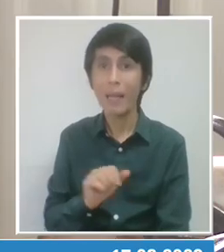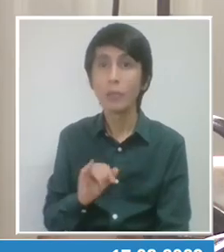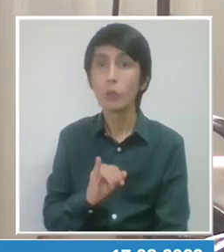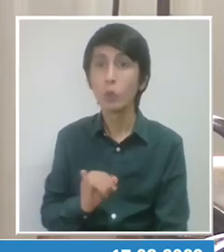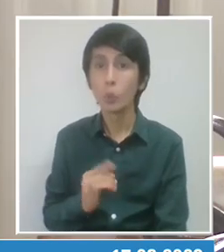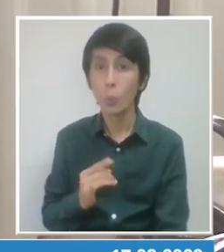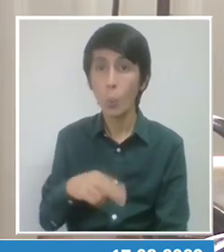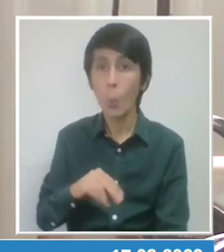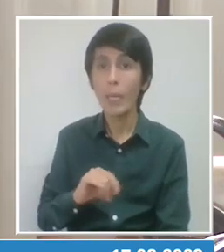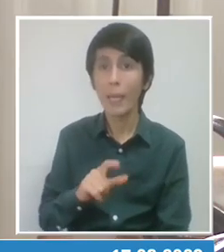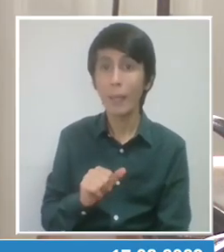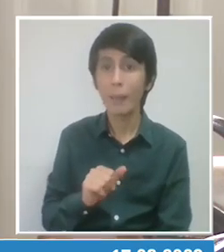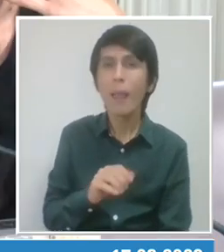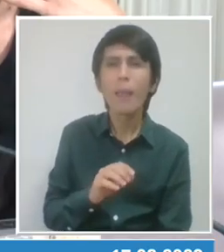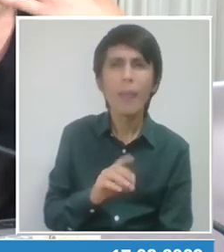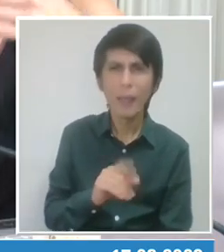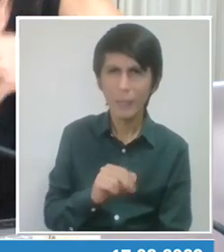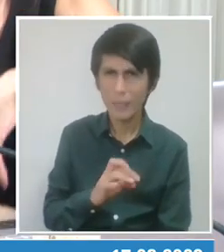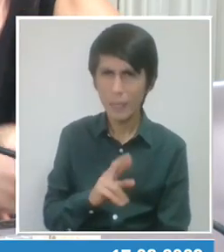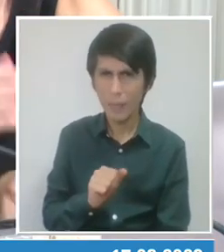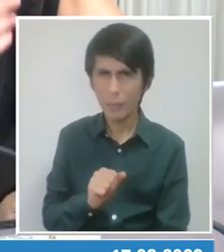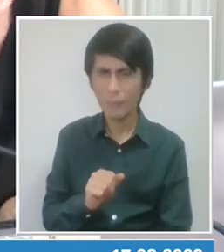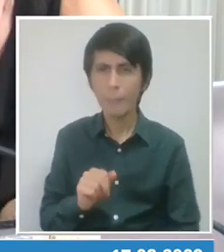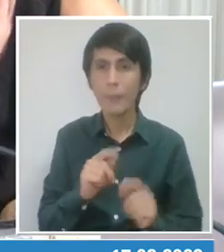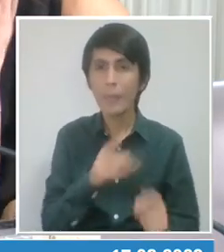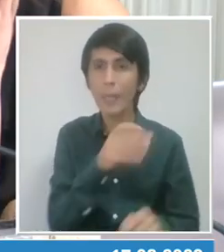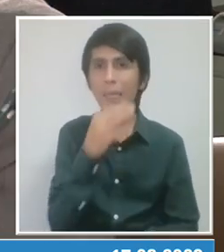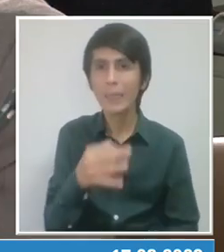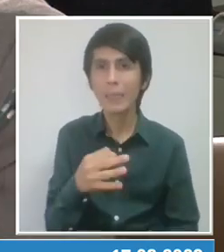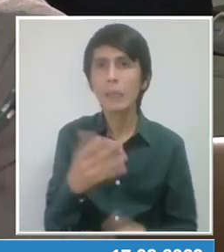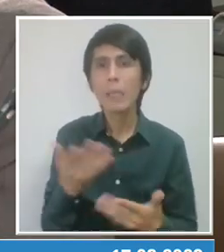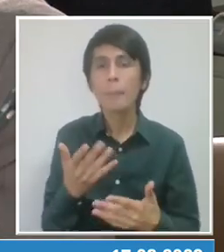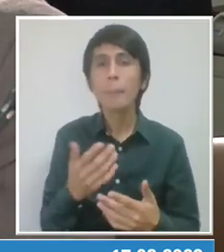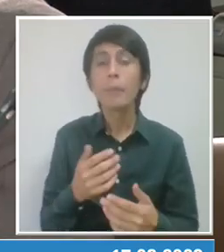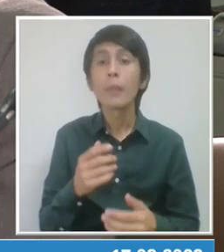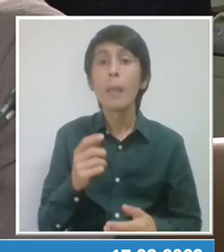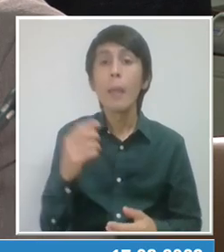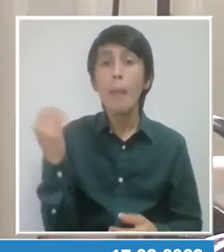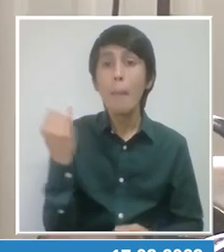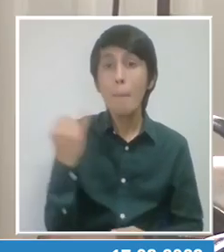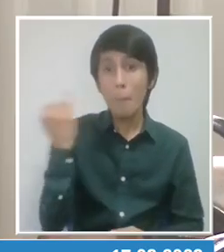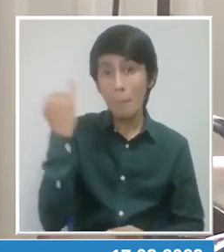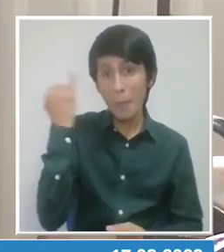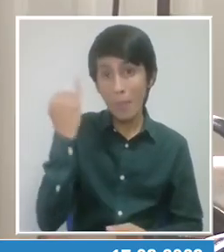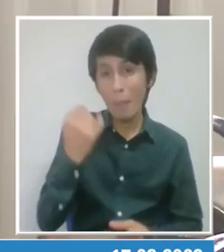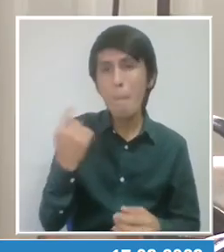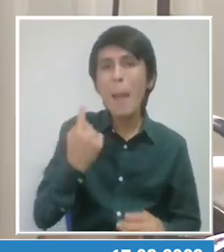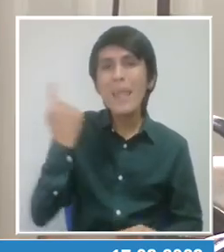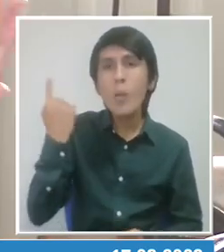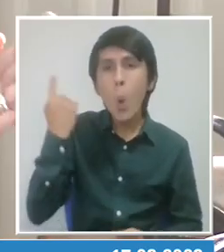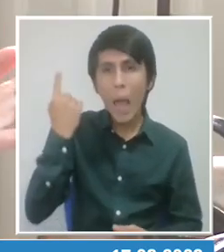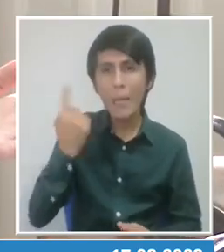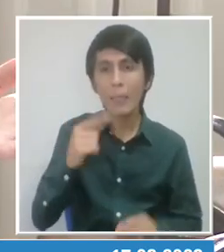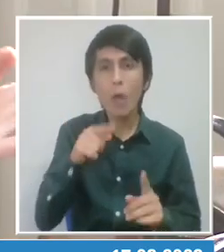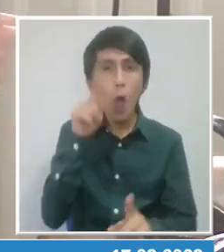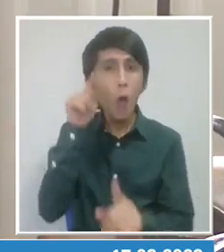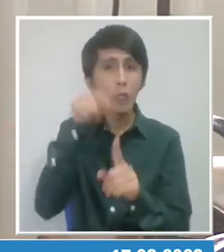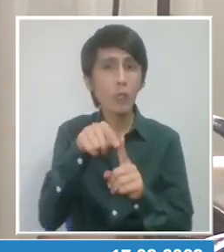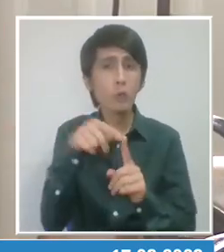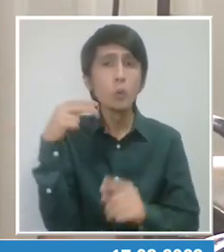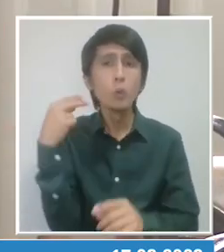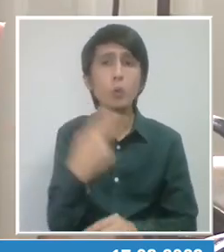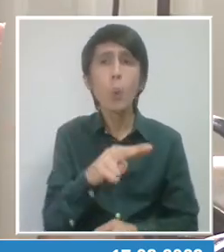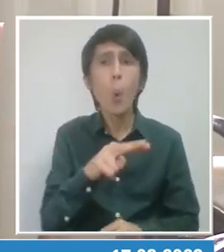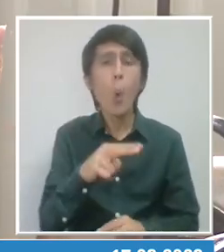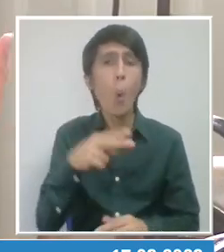Yanira Zúñiga dice: los particulares persiguen su propio beneficio, y que eso es completamente normal,